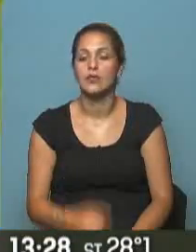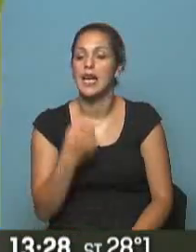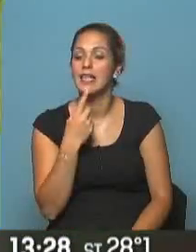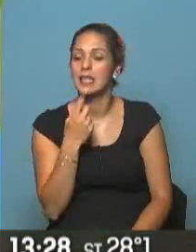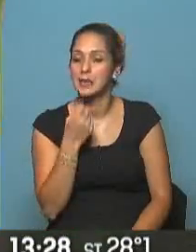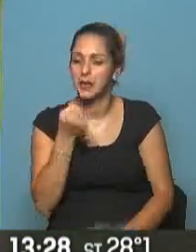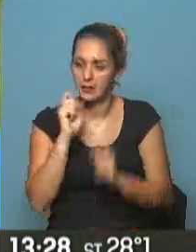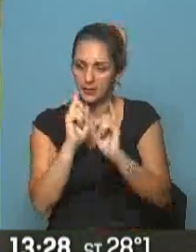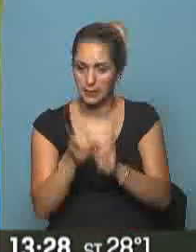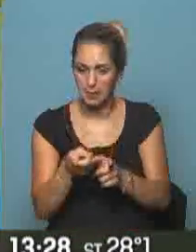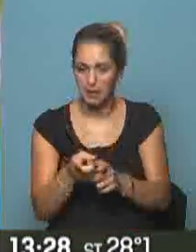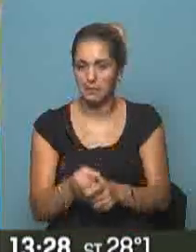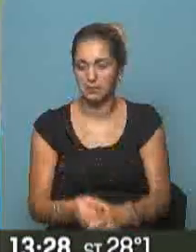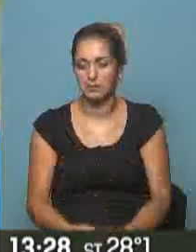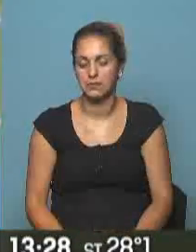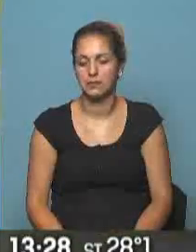Plate.